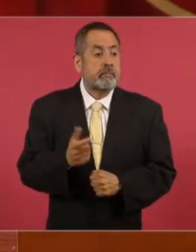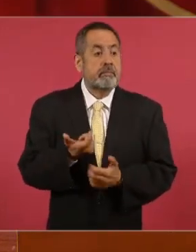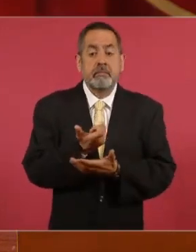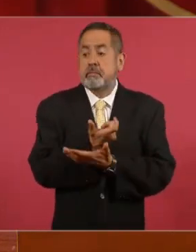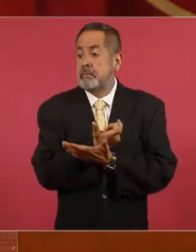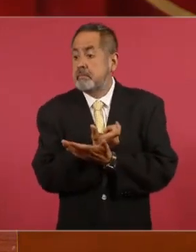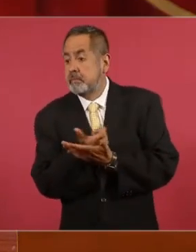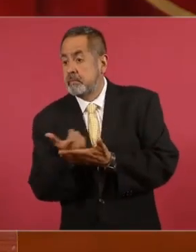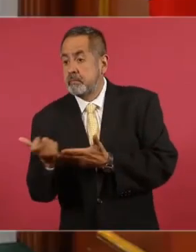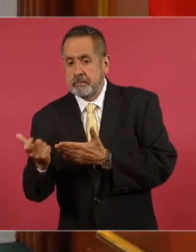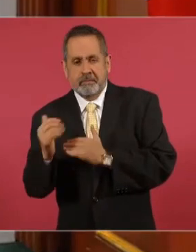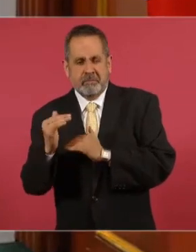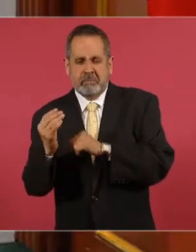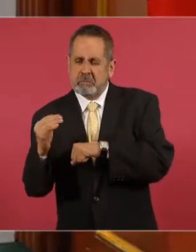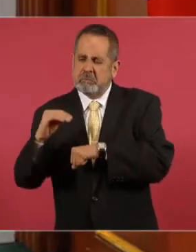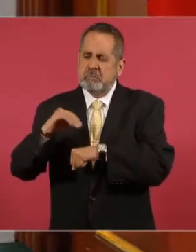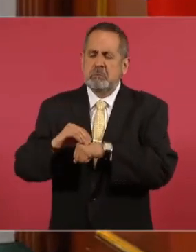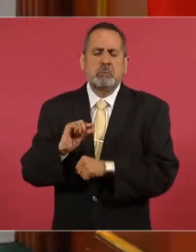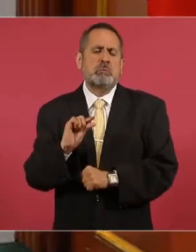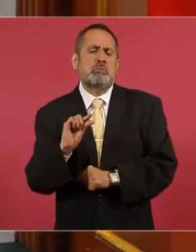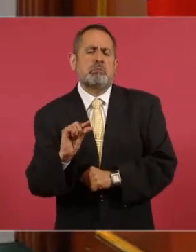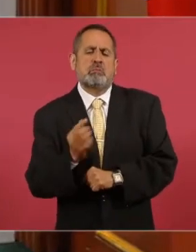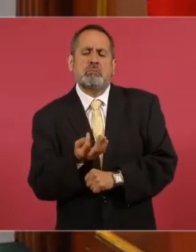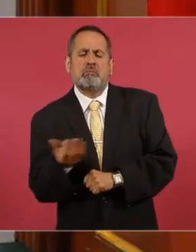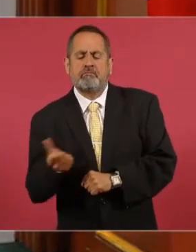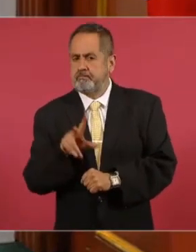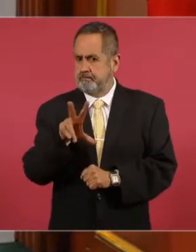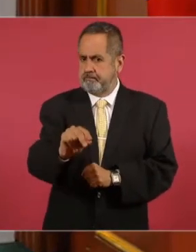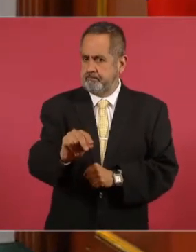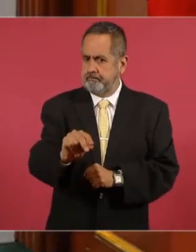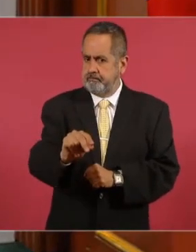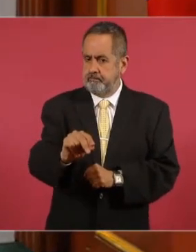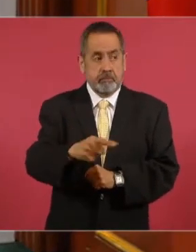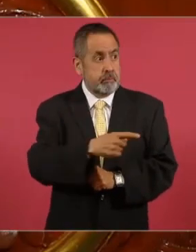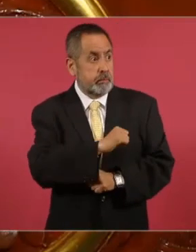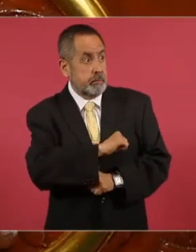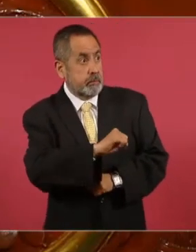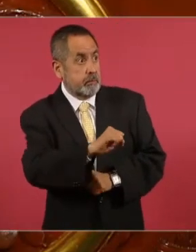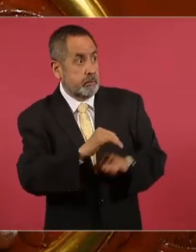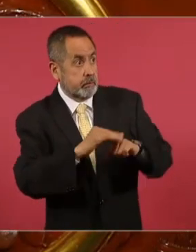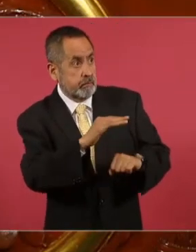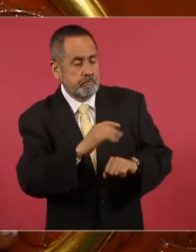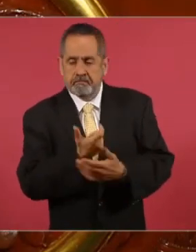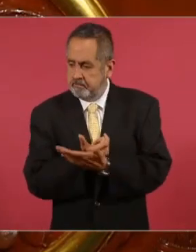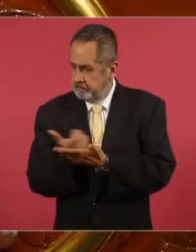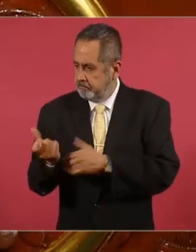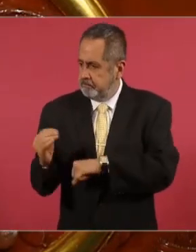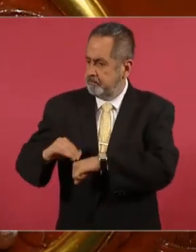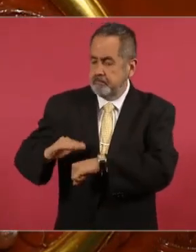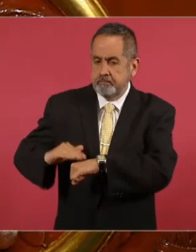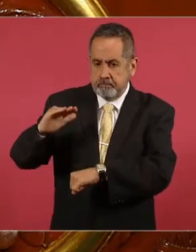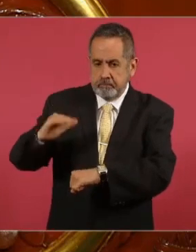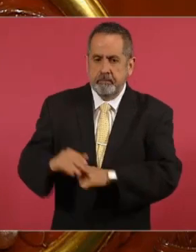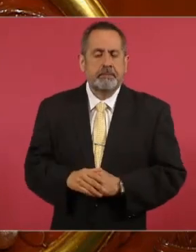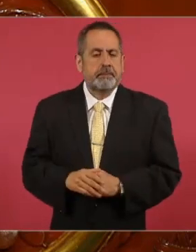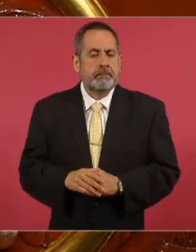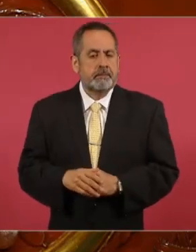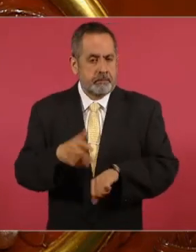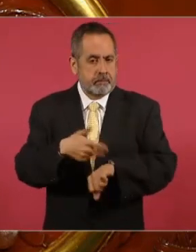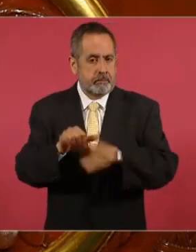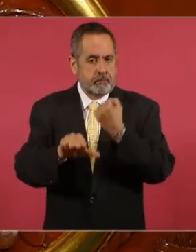sea menor a la inflación anual. 11. El salario mínimo